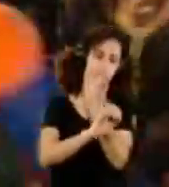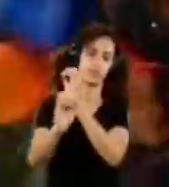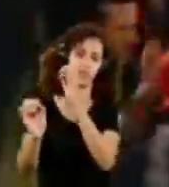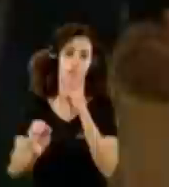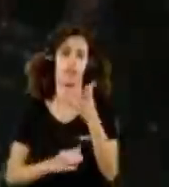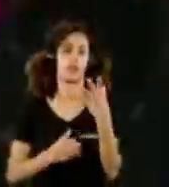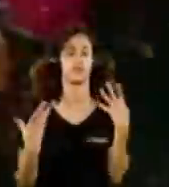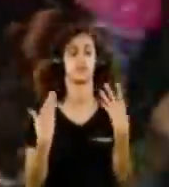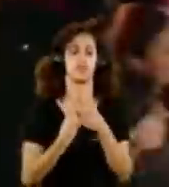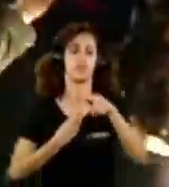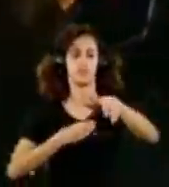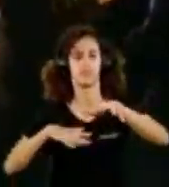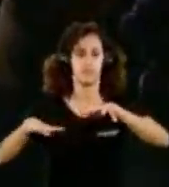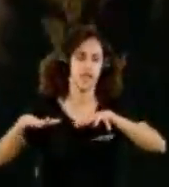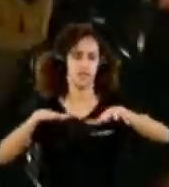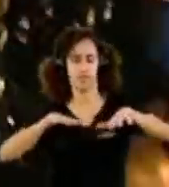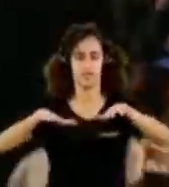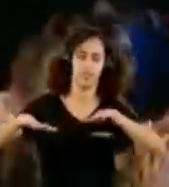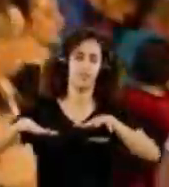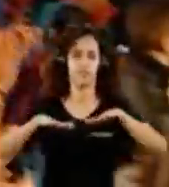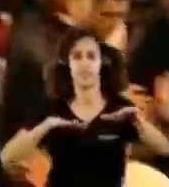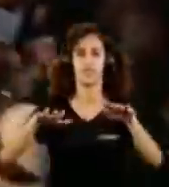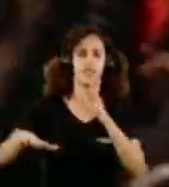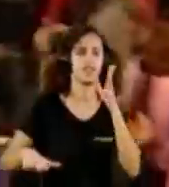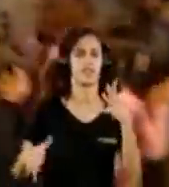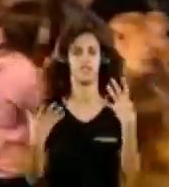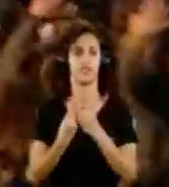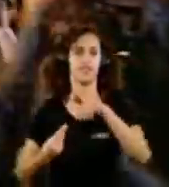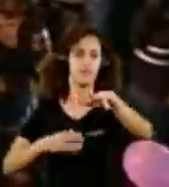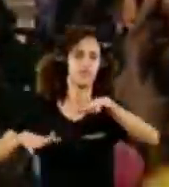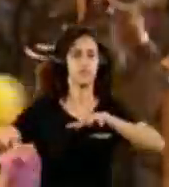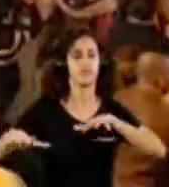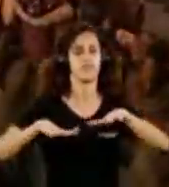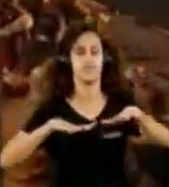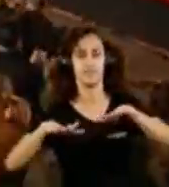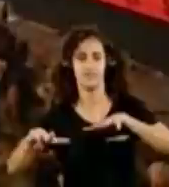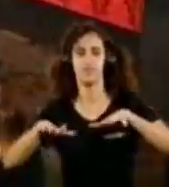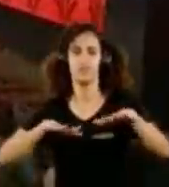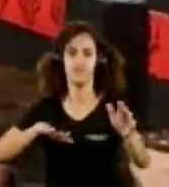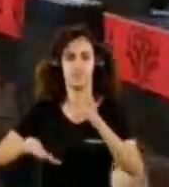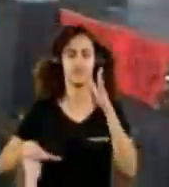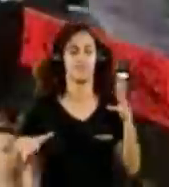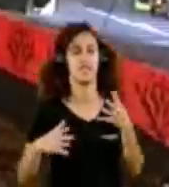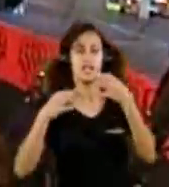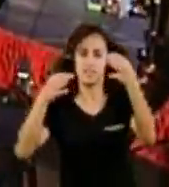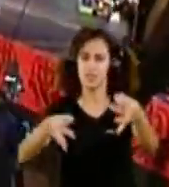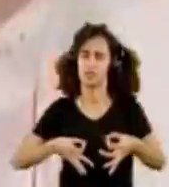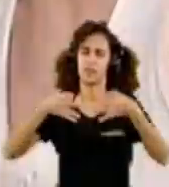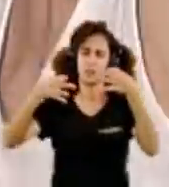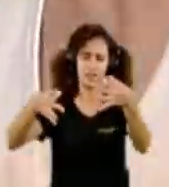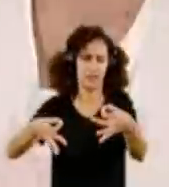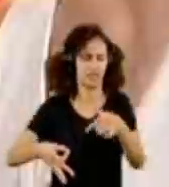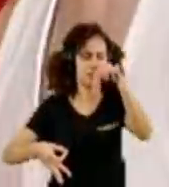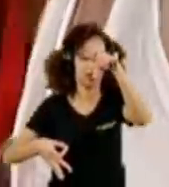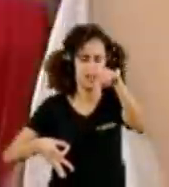porque contigo vibro, porque contigo vibro, contigo siempre. Este es el